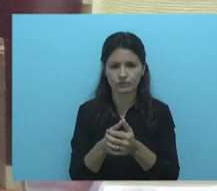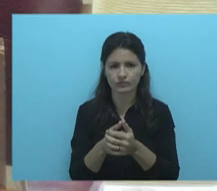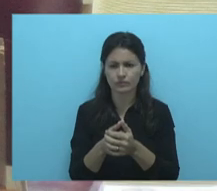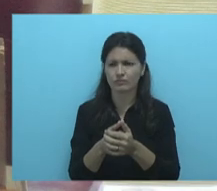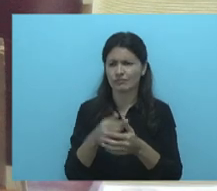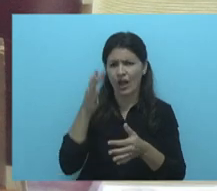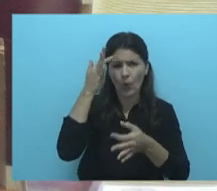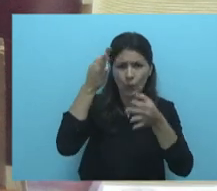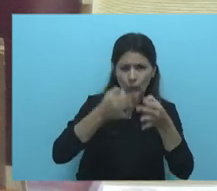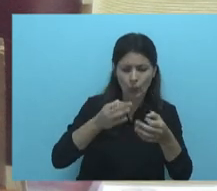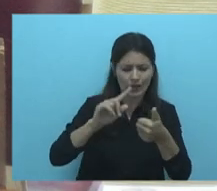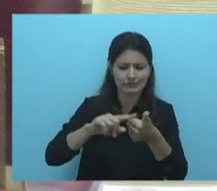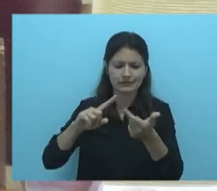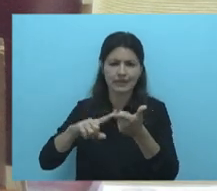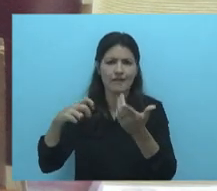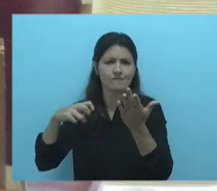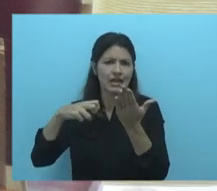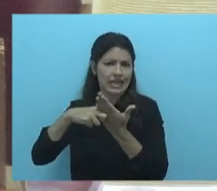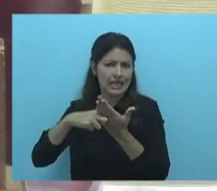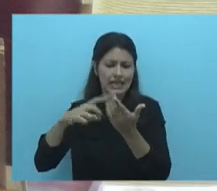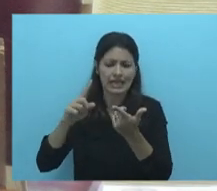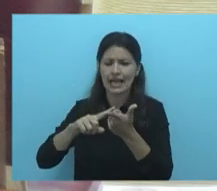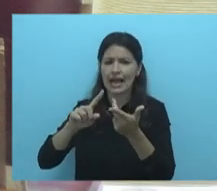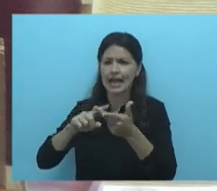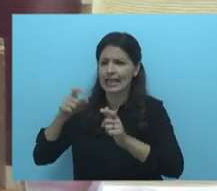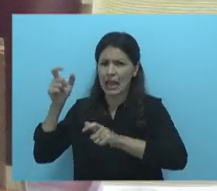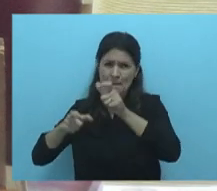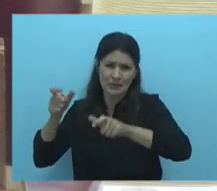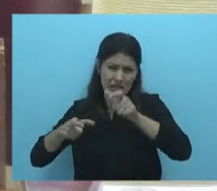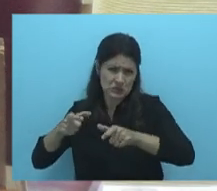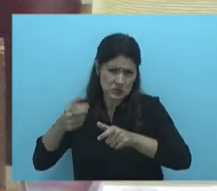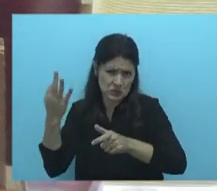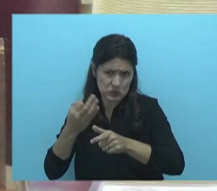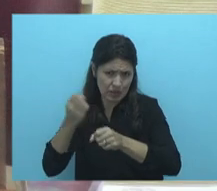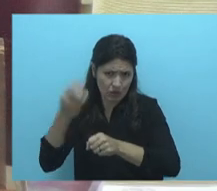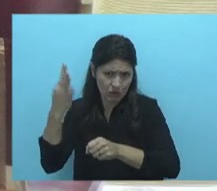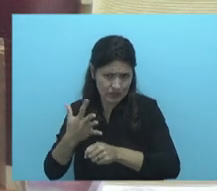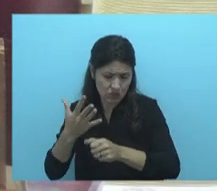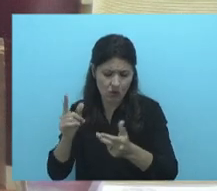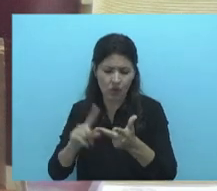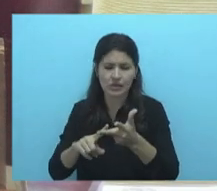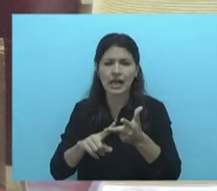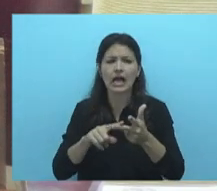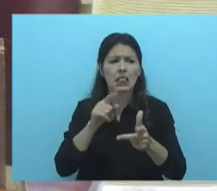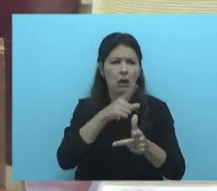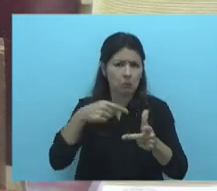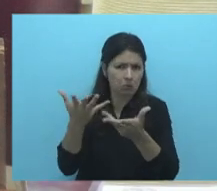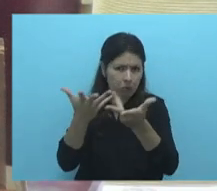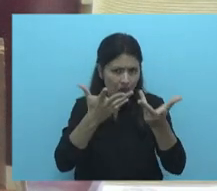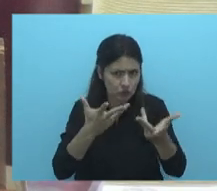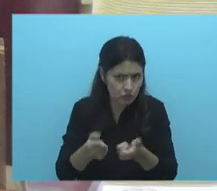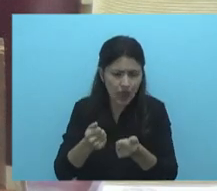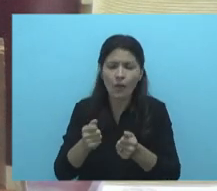de jueces, de fiscales, de expertos, pero sobre todas las cosas de víctimas de ciberdelitos, porque